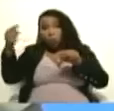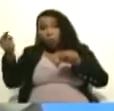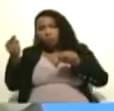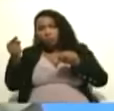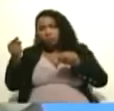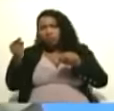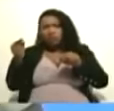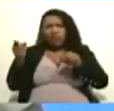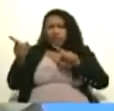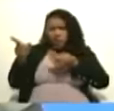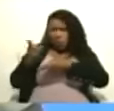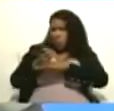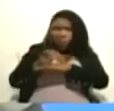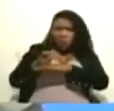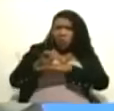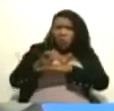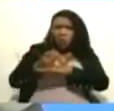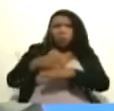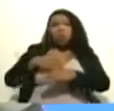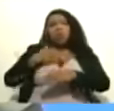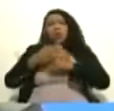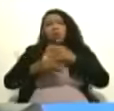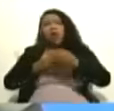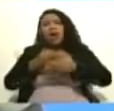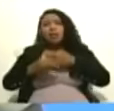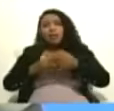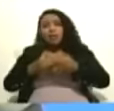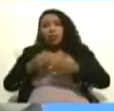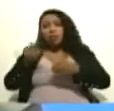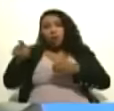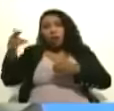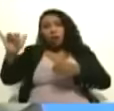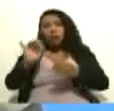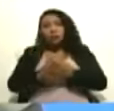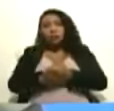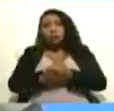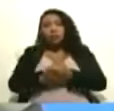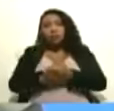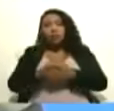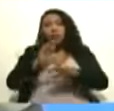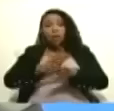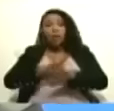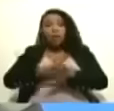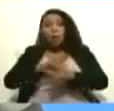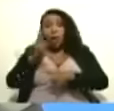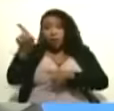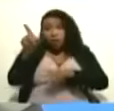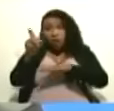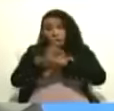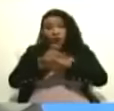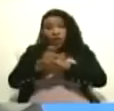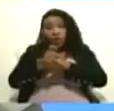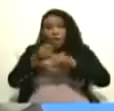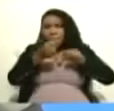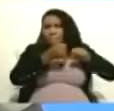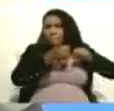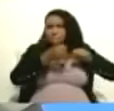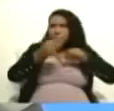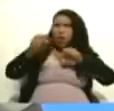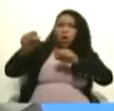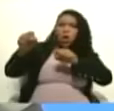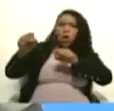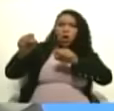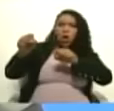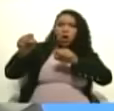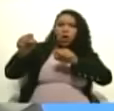esos gobiernos tuvieron la posición genuflexa que tiene usted porque incluso esos gobiernos rechazan la